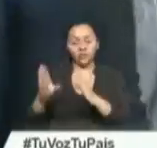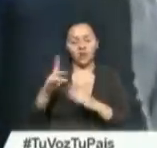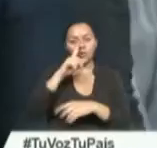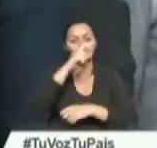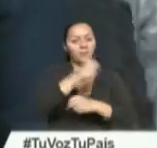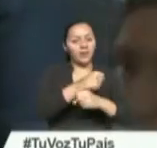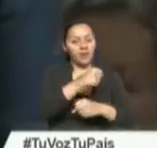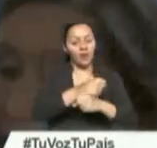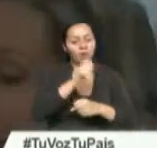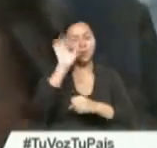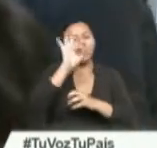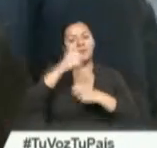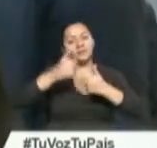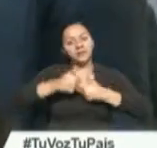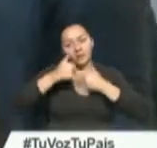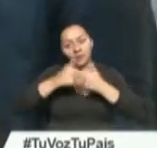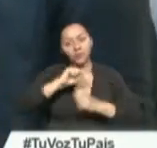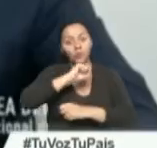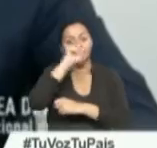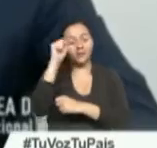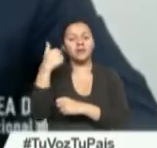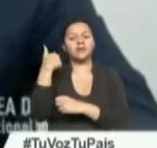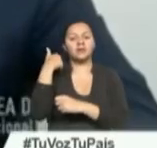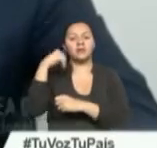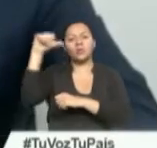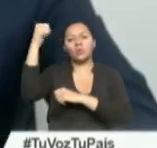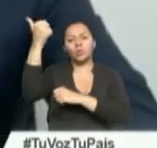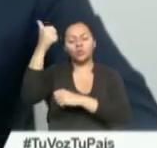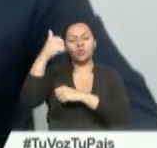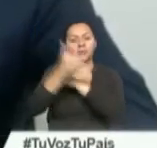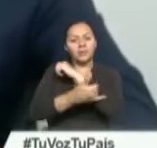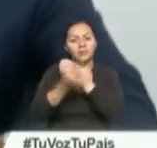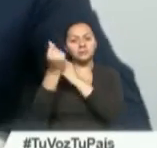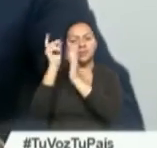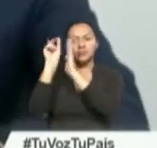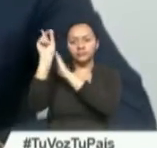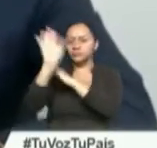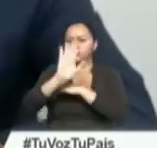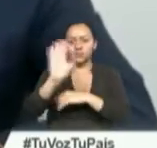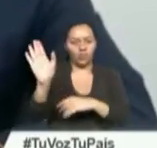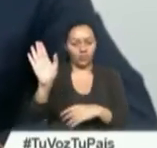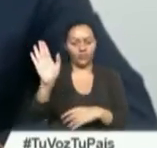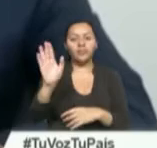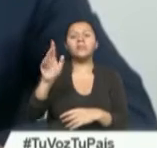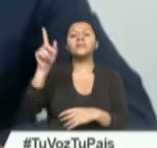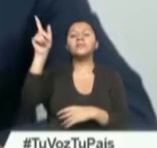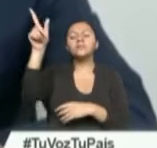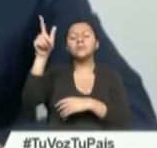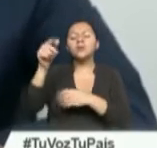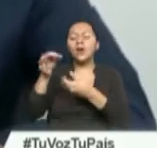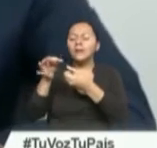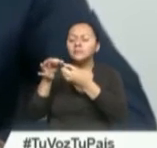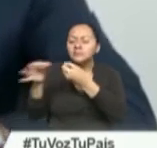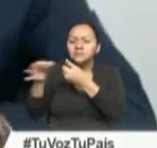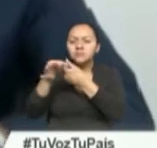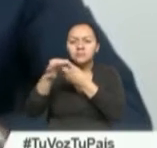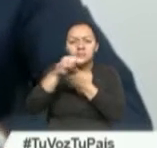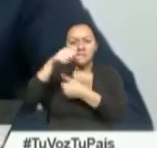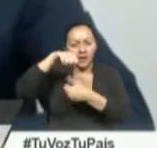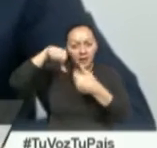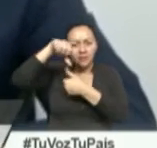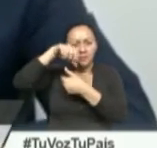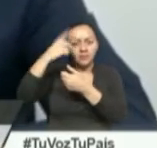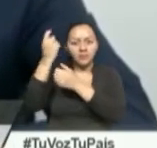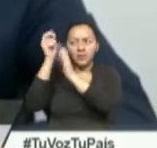dinero o bienes en paraísos fiscales. Los paraísos fiscales se constituyen uno de los peores enemigos de